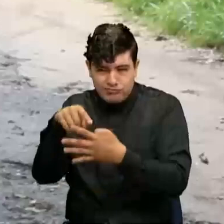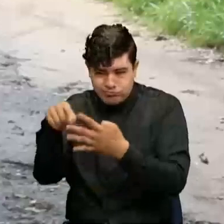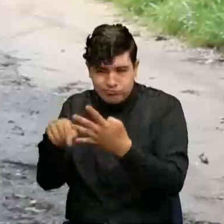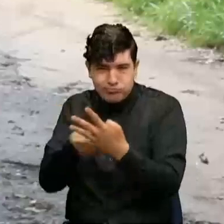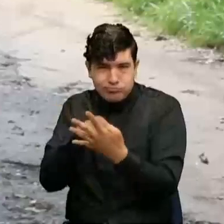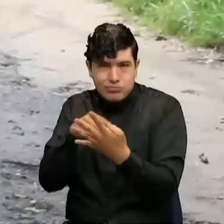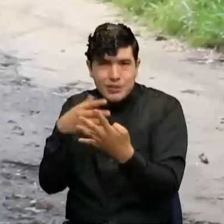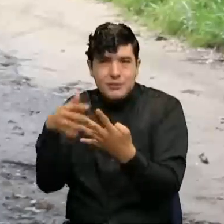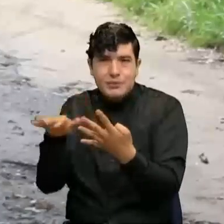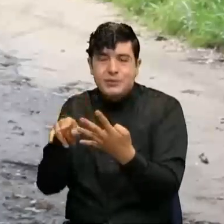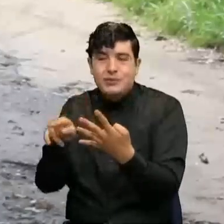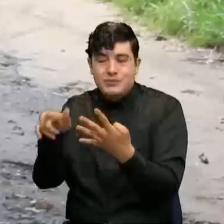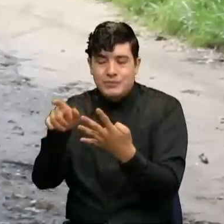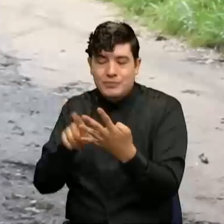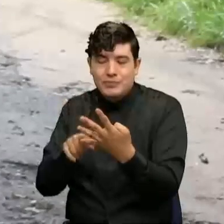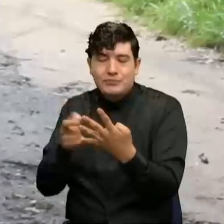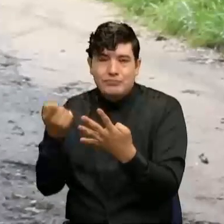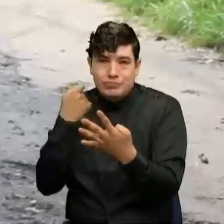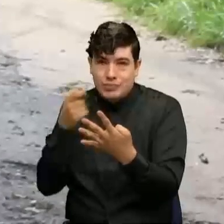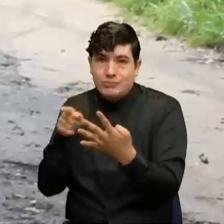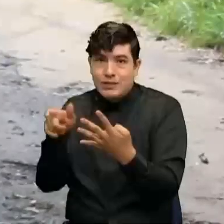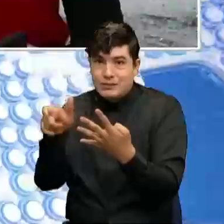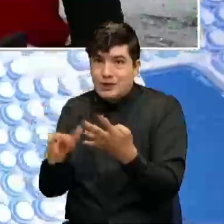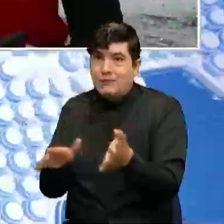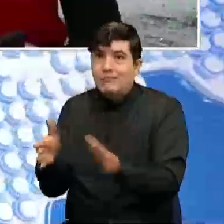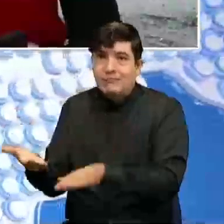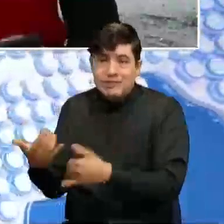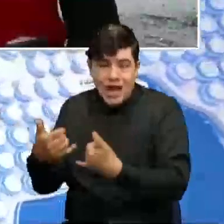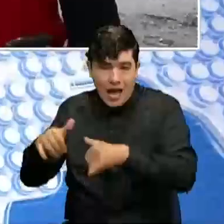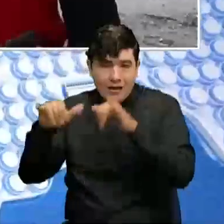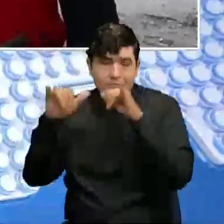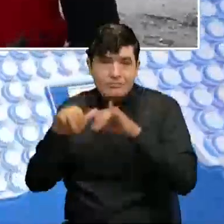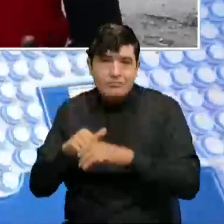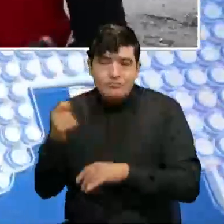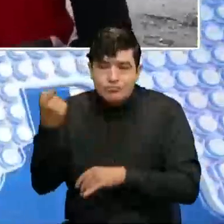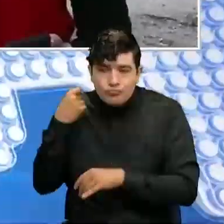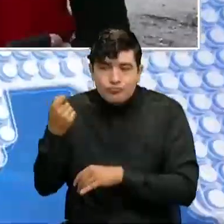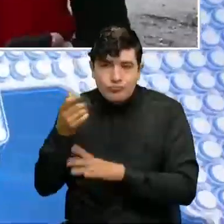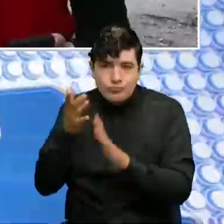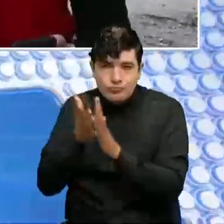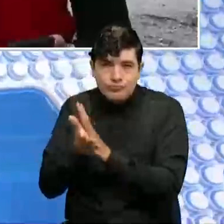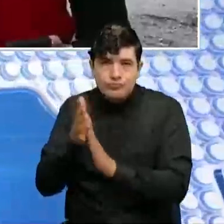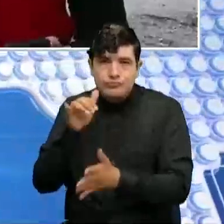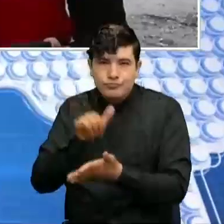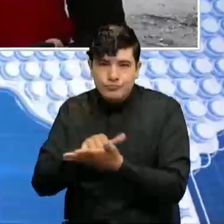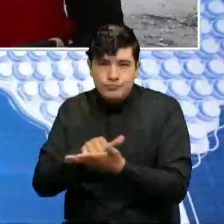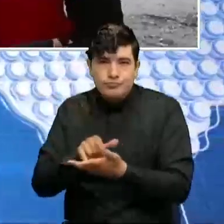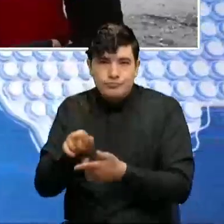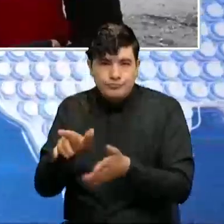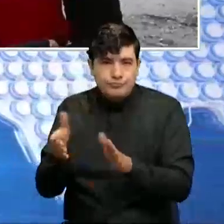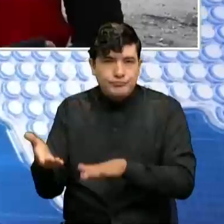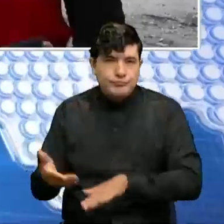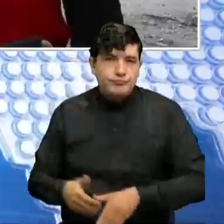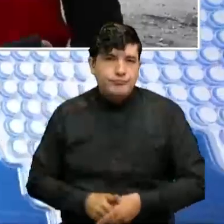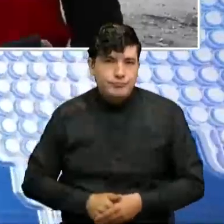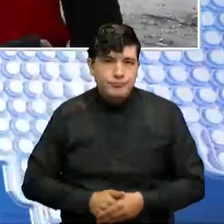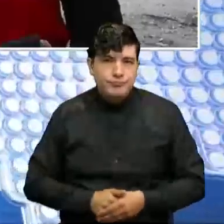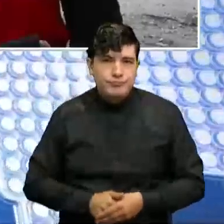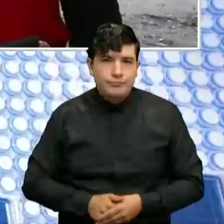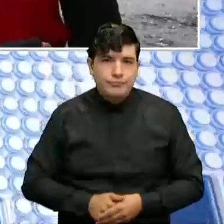que se encuentran posiblemente contagiados por COVID-19 en zona rural del municipio de Ábrego. Por supuesto, nosotros estaremos al tanto del